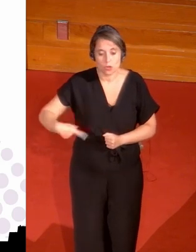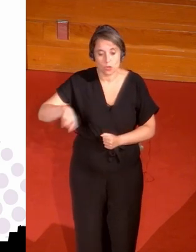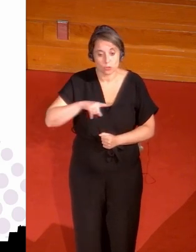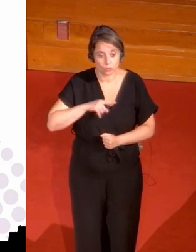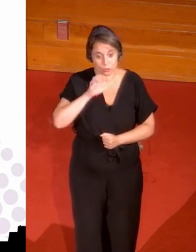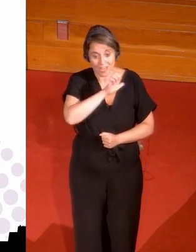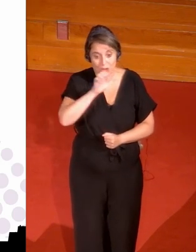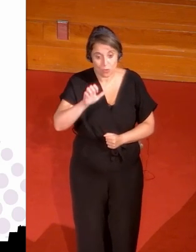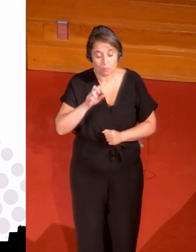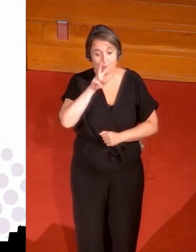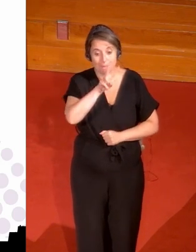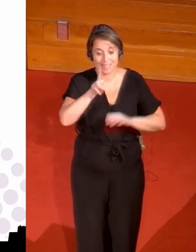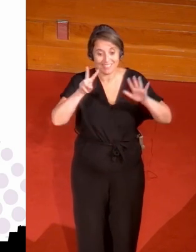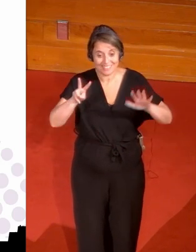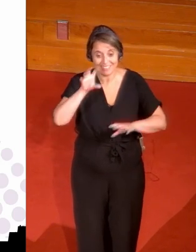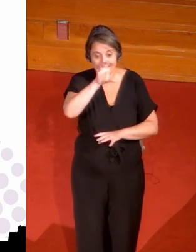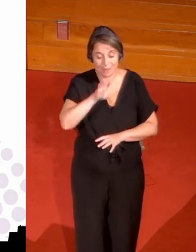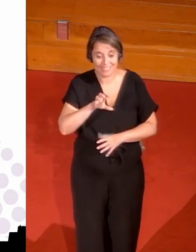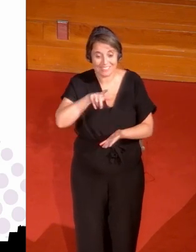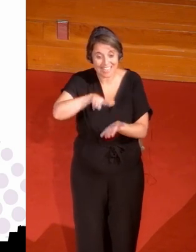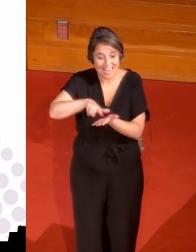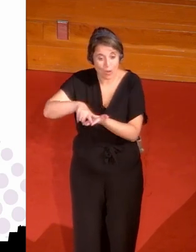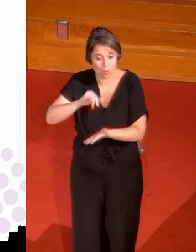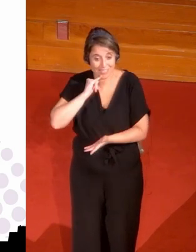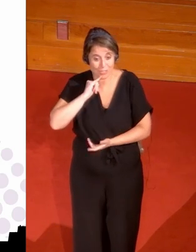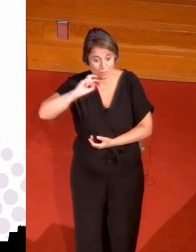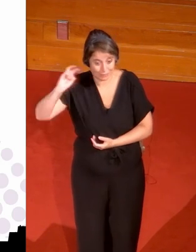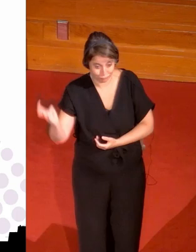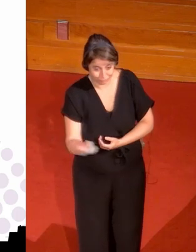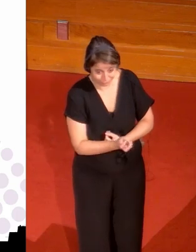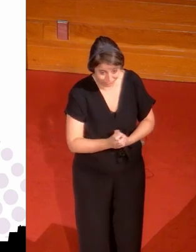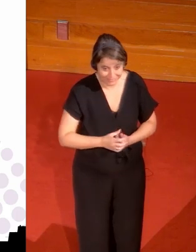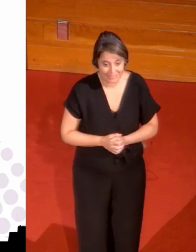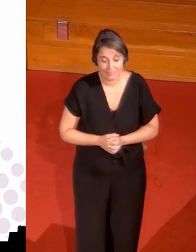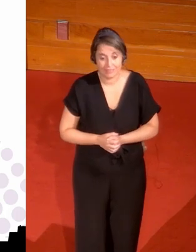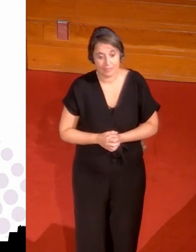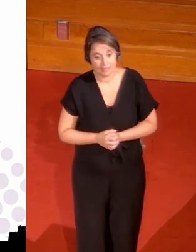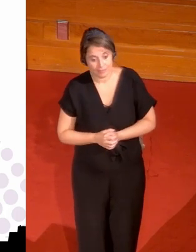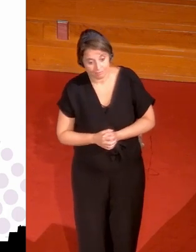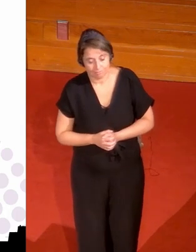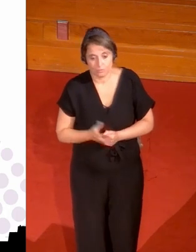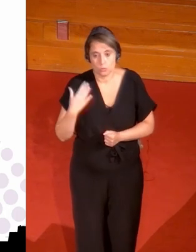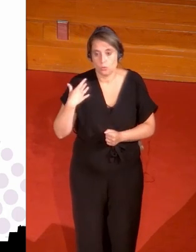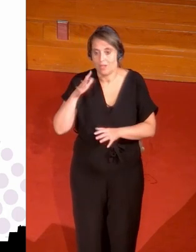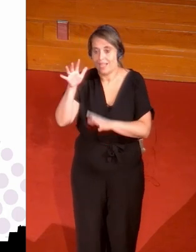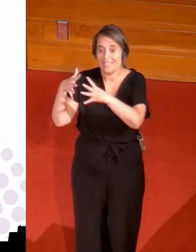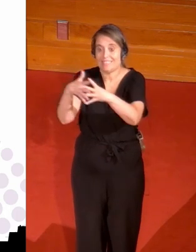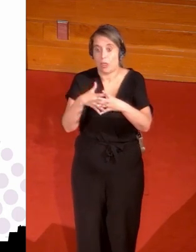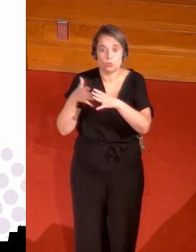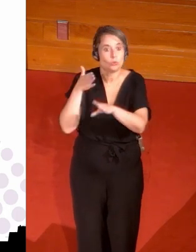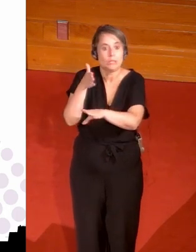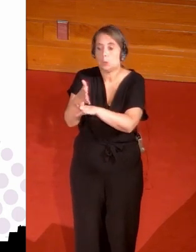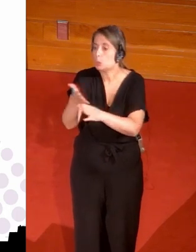27 países y muchas más lenguas o sea con lo cual eh Claro tú vas a Estados Unidos y vayas donde